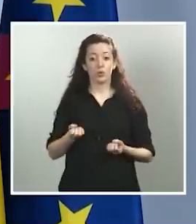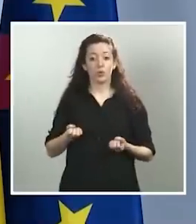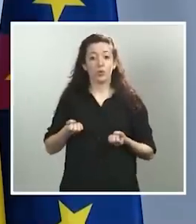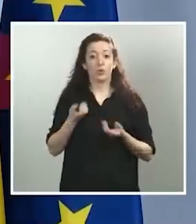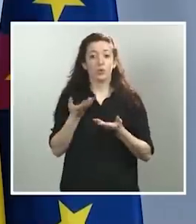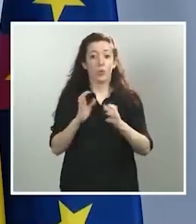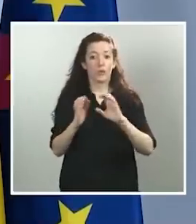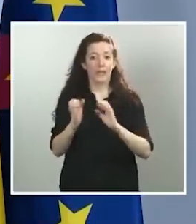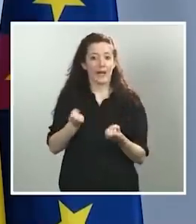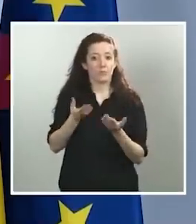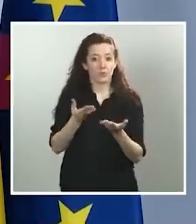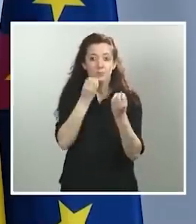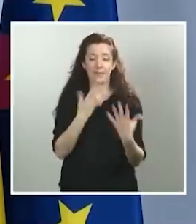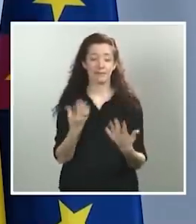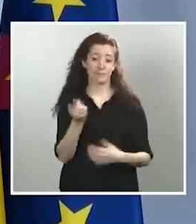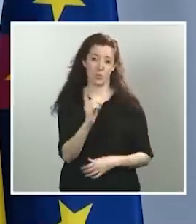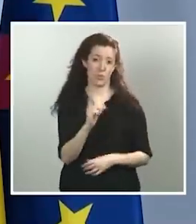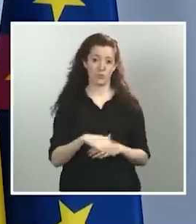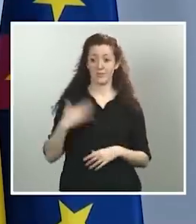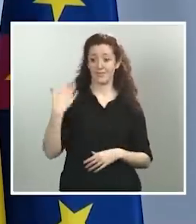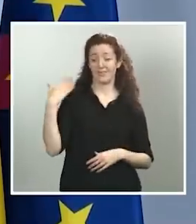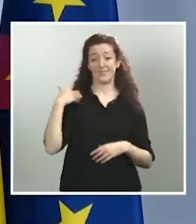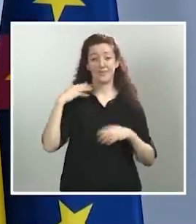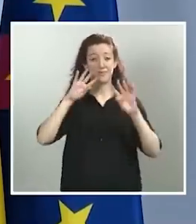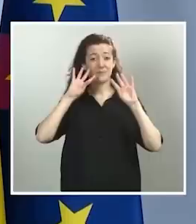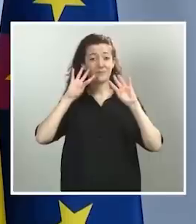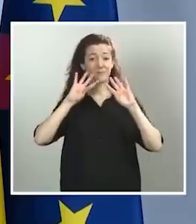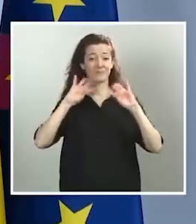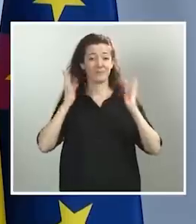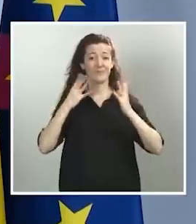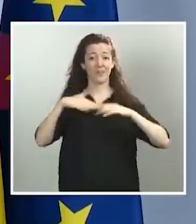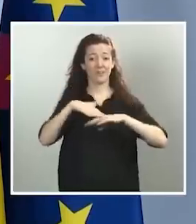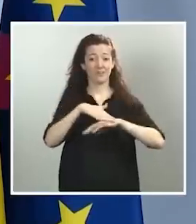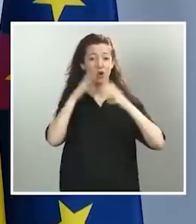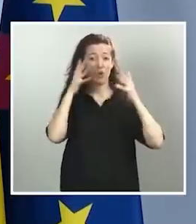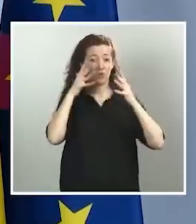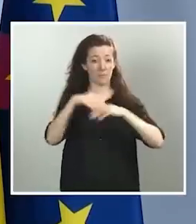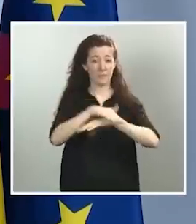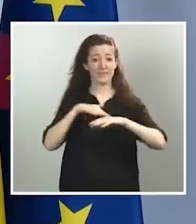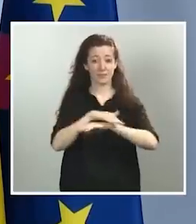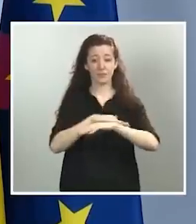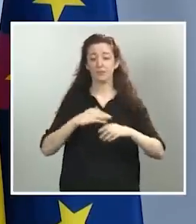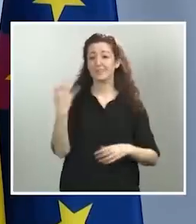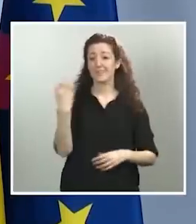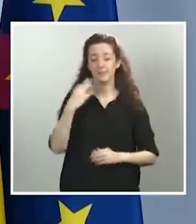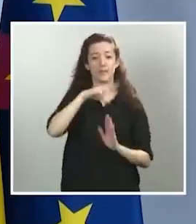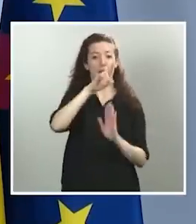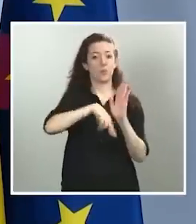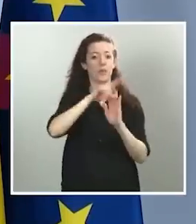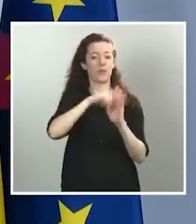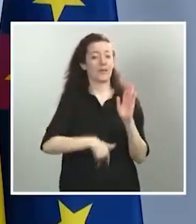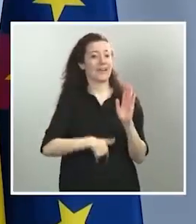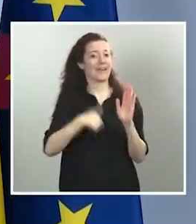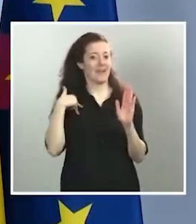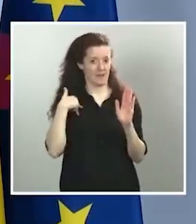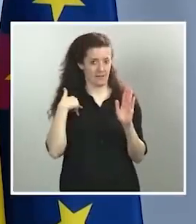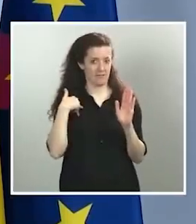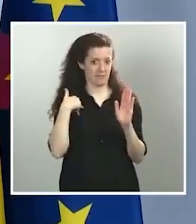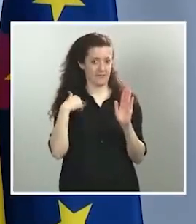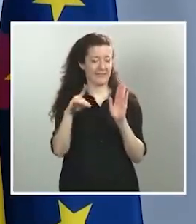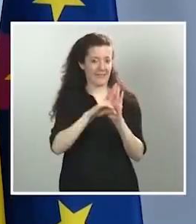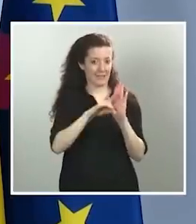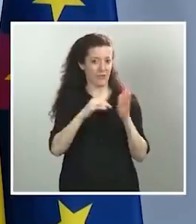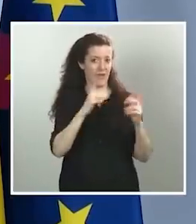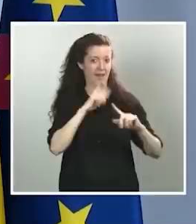la transición. Por tanto, ya le dije la última vez que tenemos un